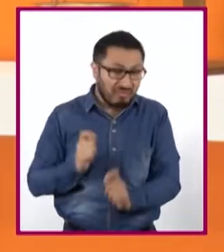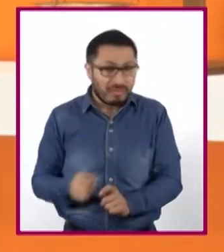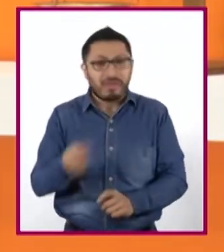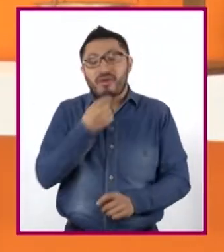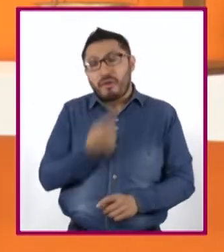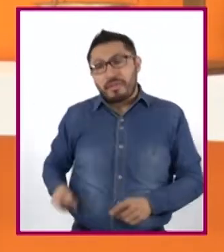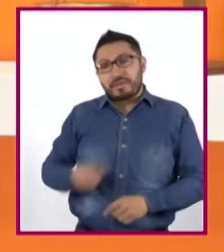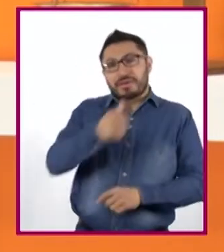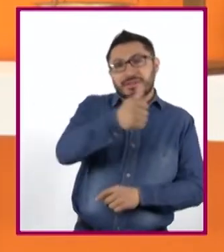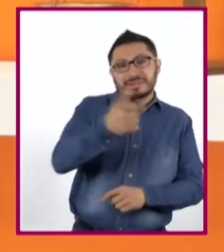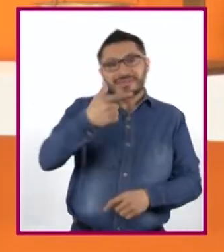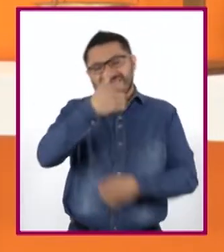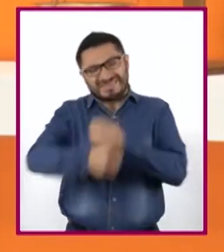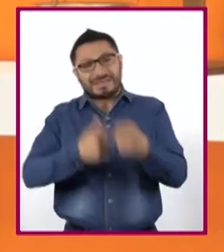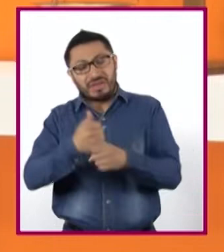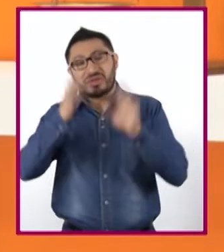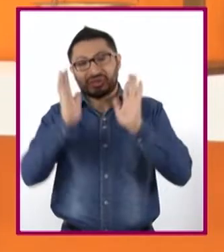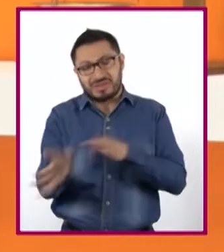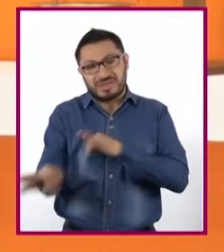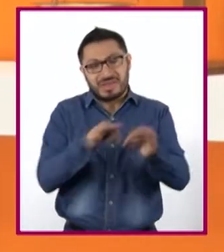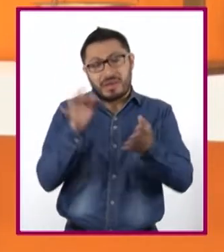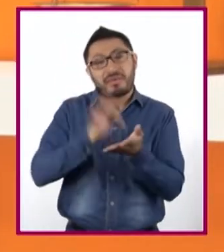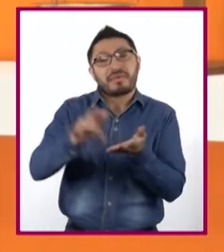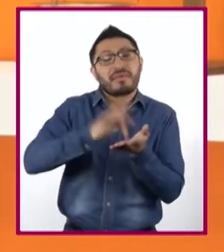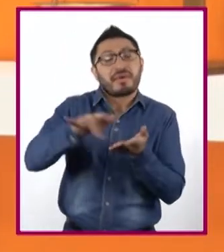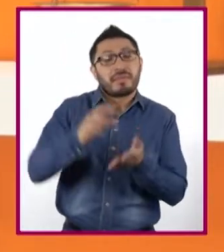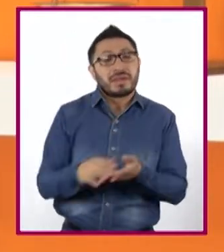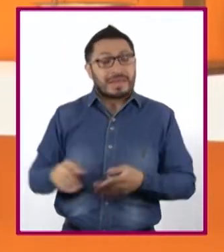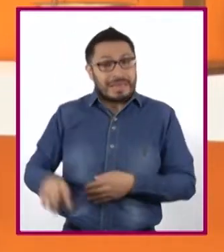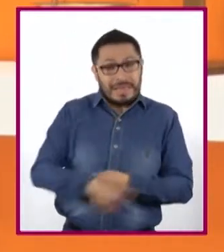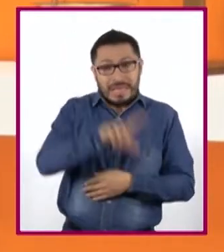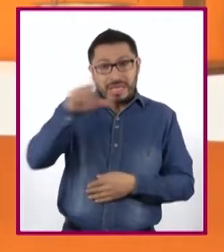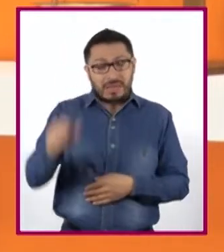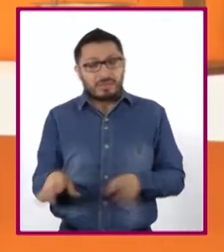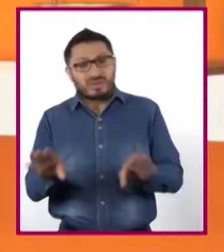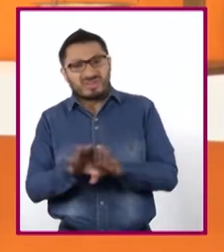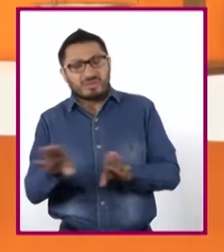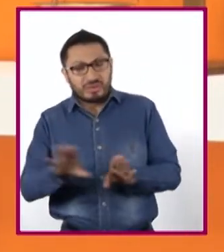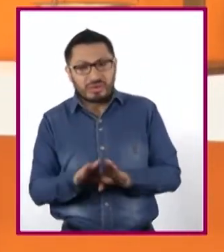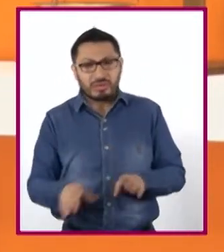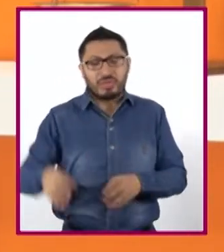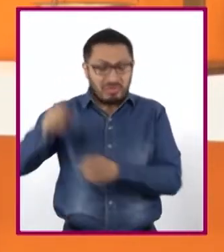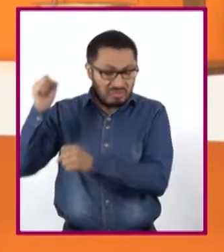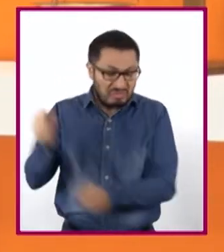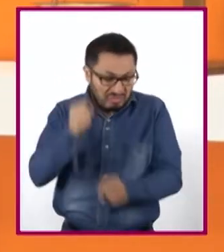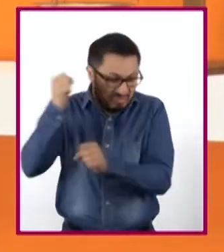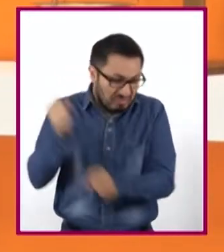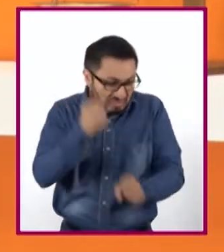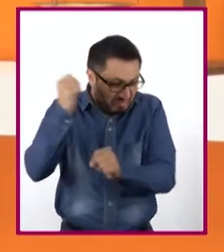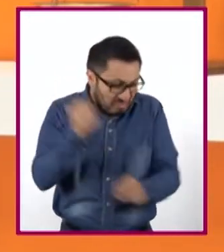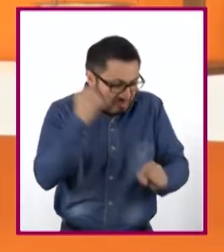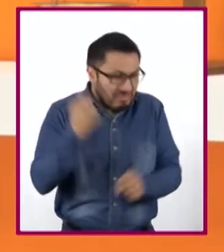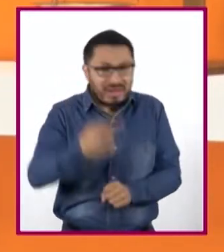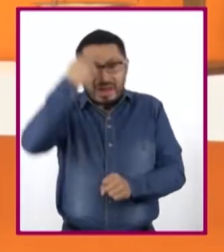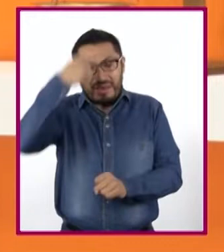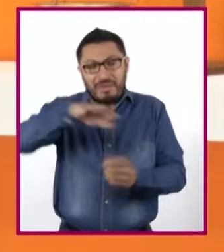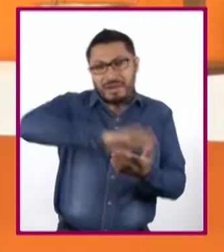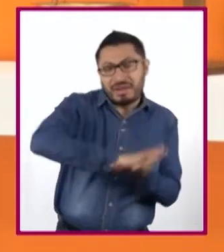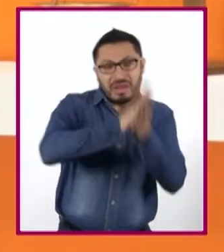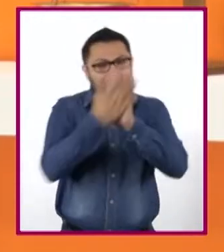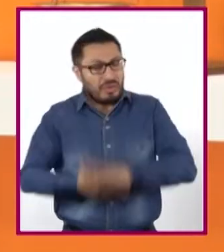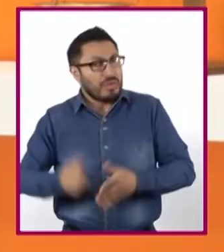ya apoyaban realizando servicios. Los siguientes años dejaban actividades como barrer el taller para convertirse en